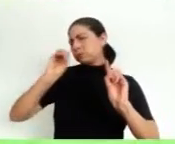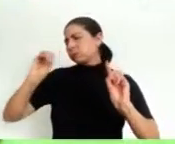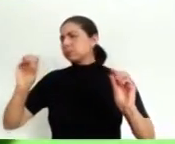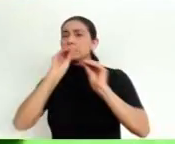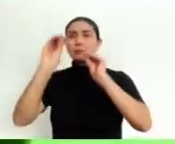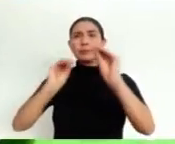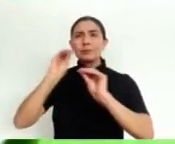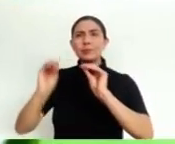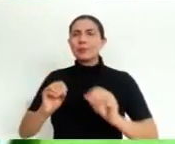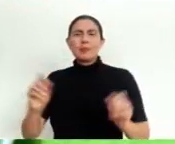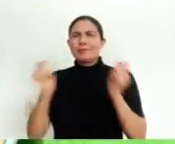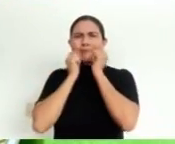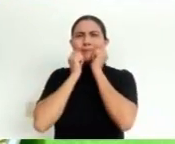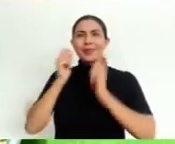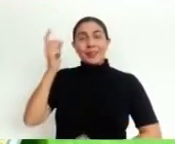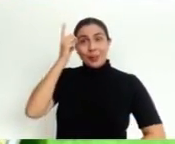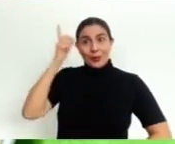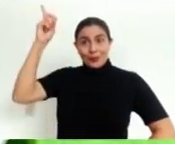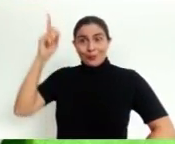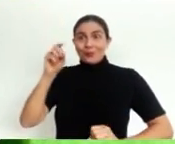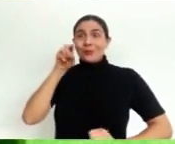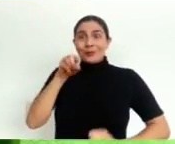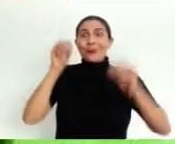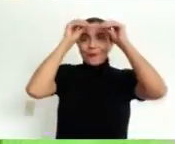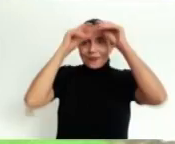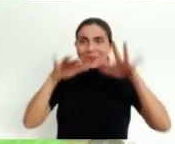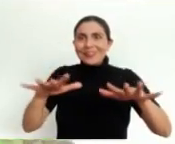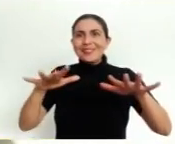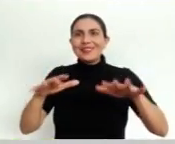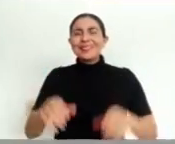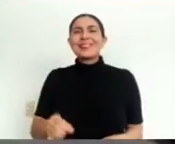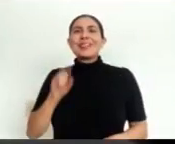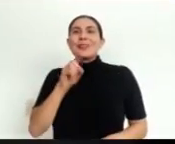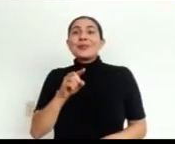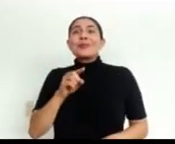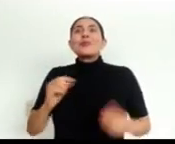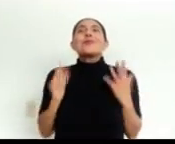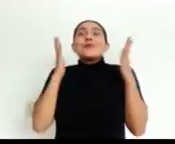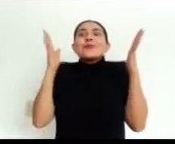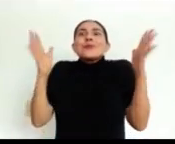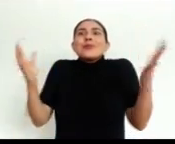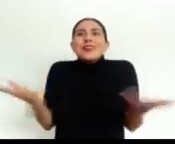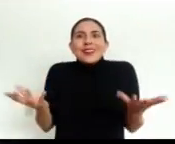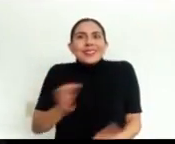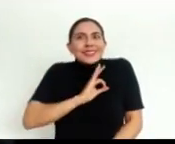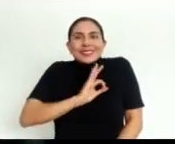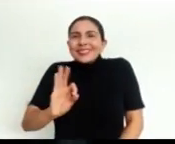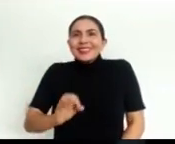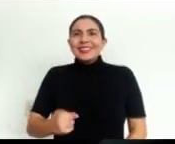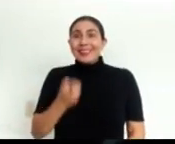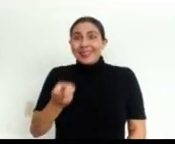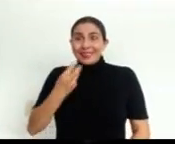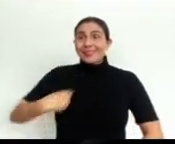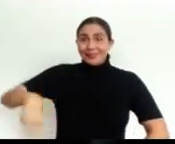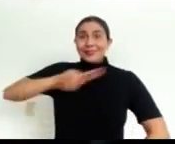mezcles, cuando Dios las derrama sobre tu vida, te sorprenderá lo que puedes hacer con ellas. Y si es sano para